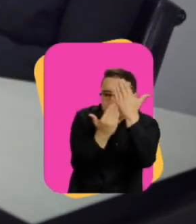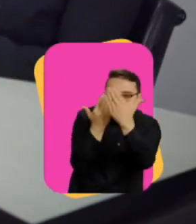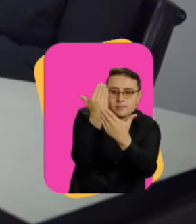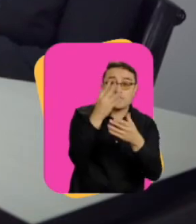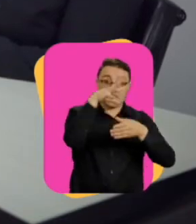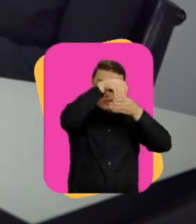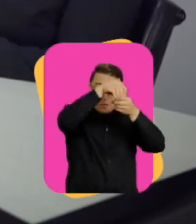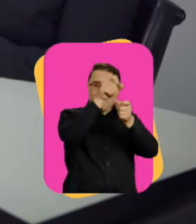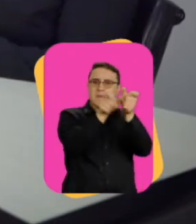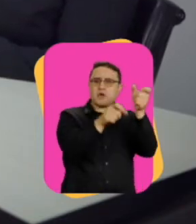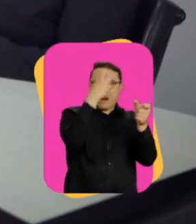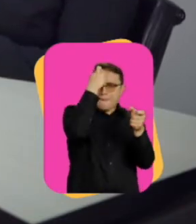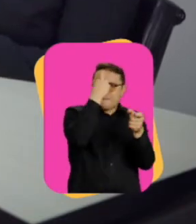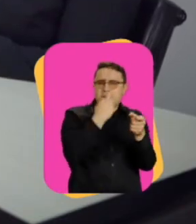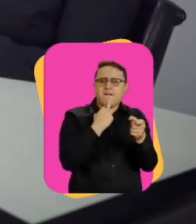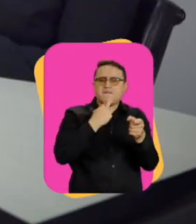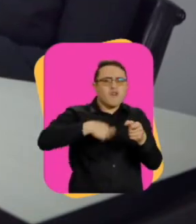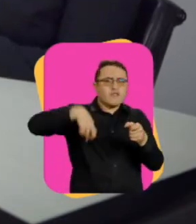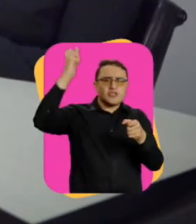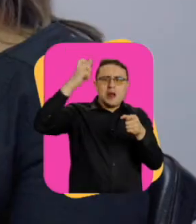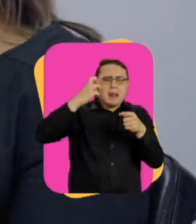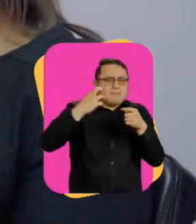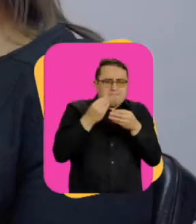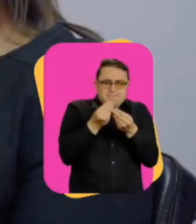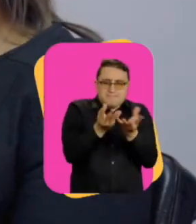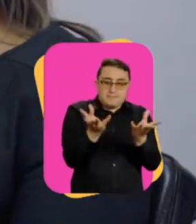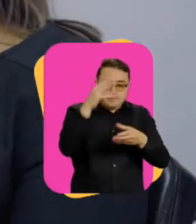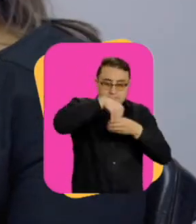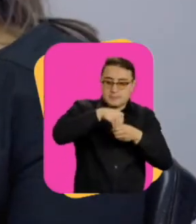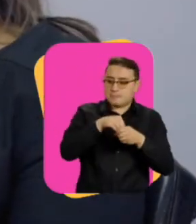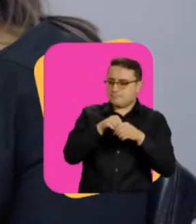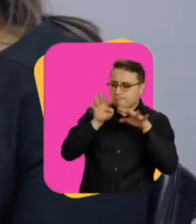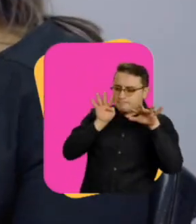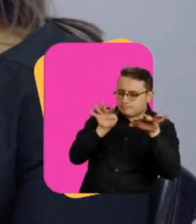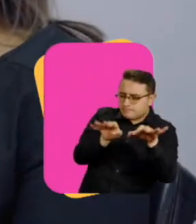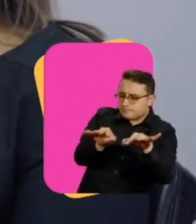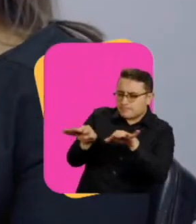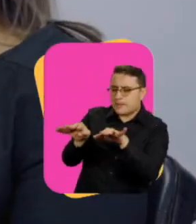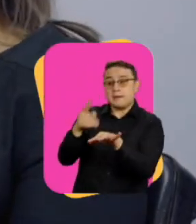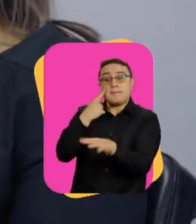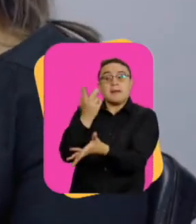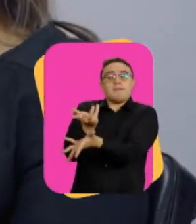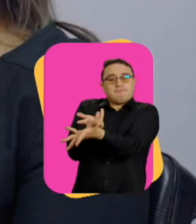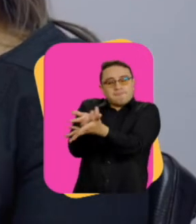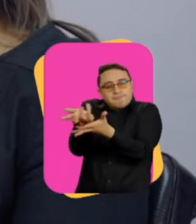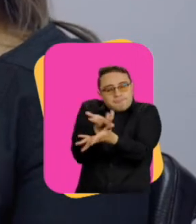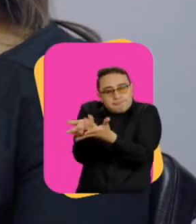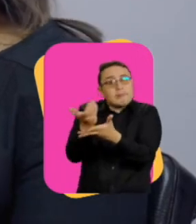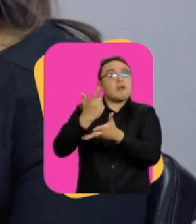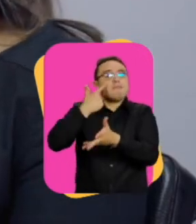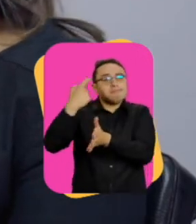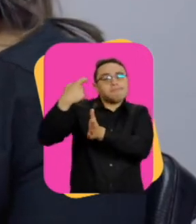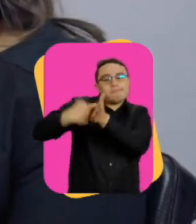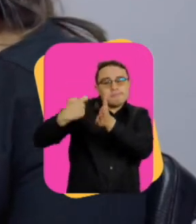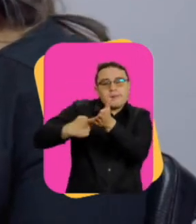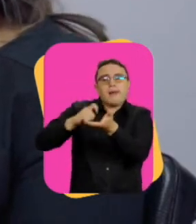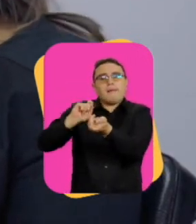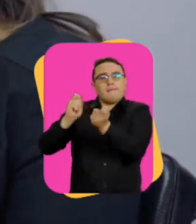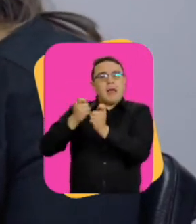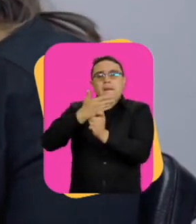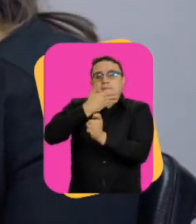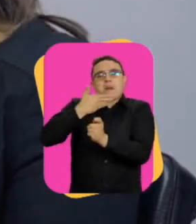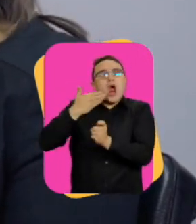multidisciplinario con una persona que conozca realmente lo que está revisando y verifica, te puede dar opciones de mejora, te puede dar recomendaciones que ayuden a que